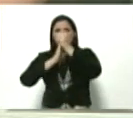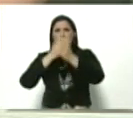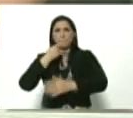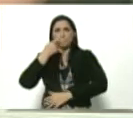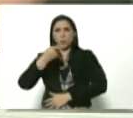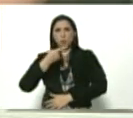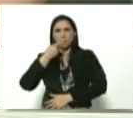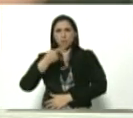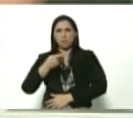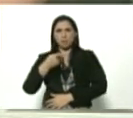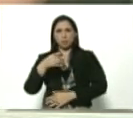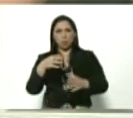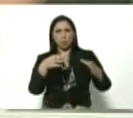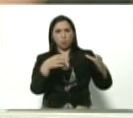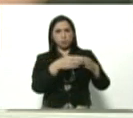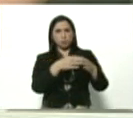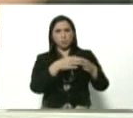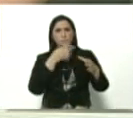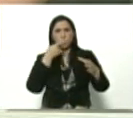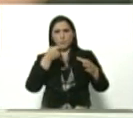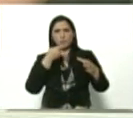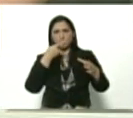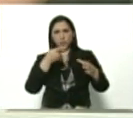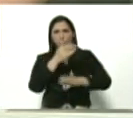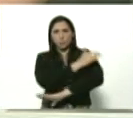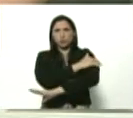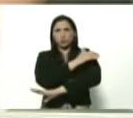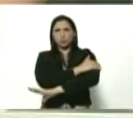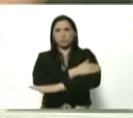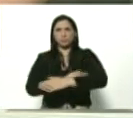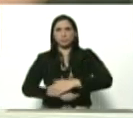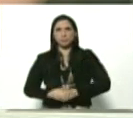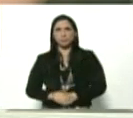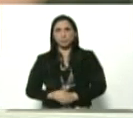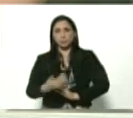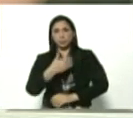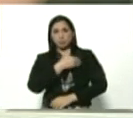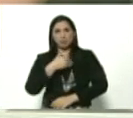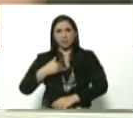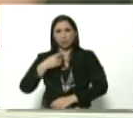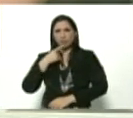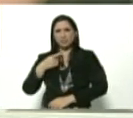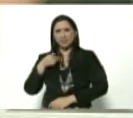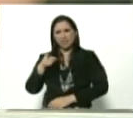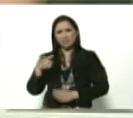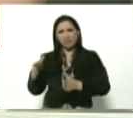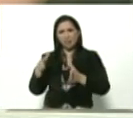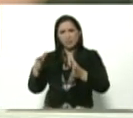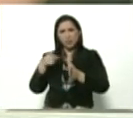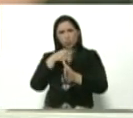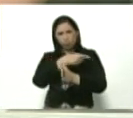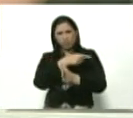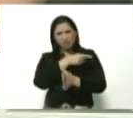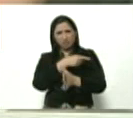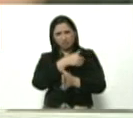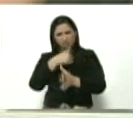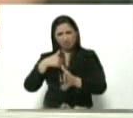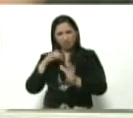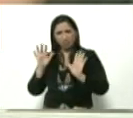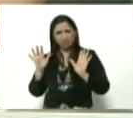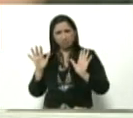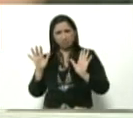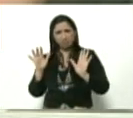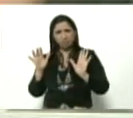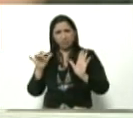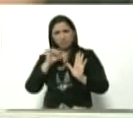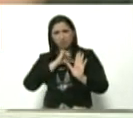de los partidos de oposición. Yo les digo, este es el camino que ustedes quieren.